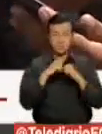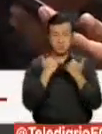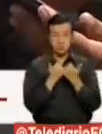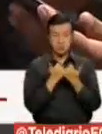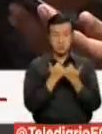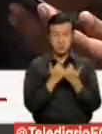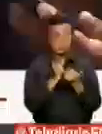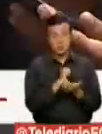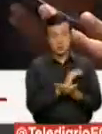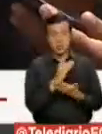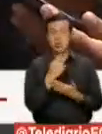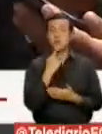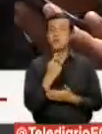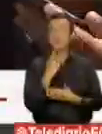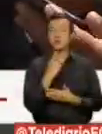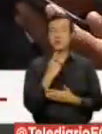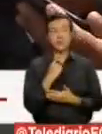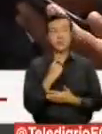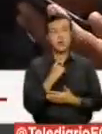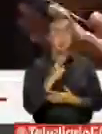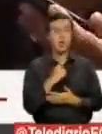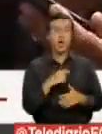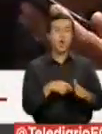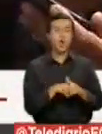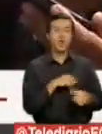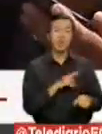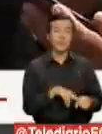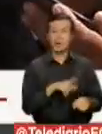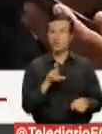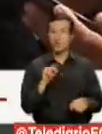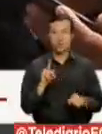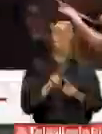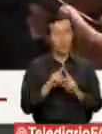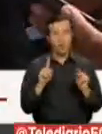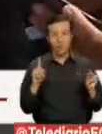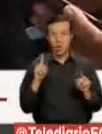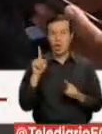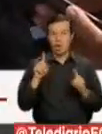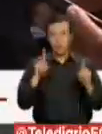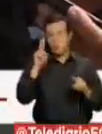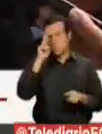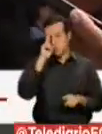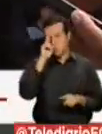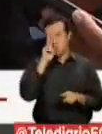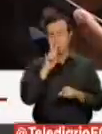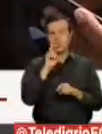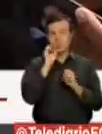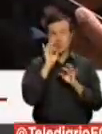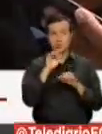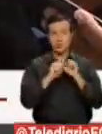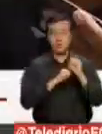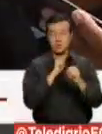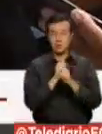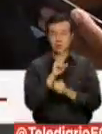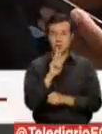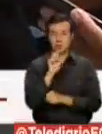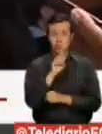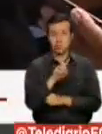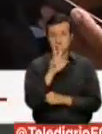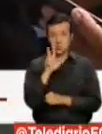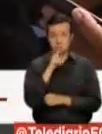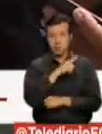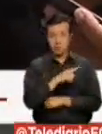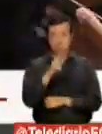que no se trataba de delito común, como el que hicieron, transformaron desde el 2 de septiembre del 2013,